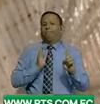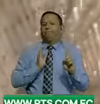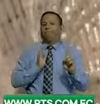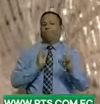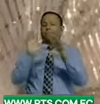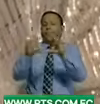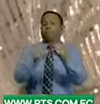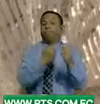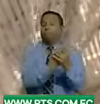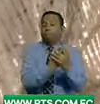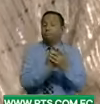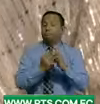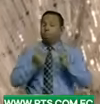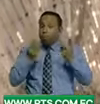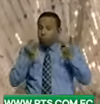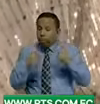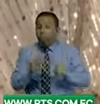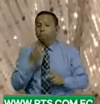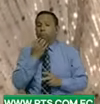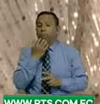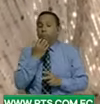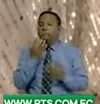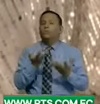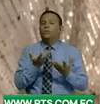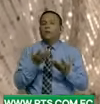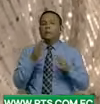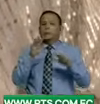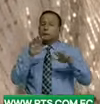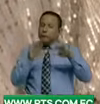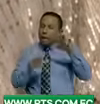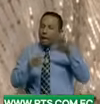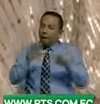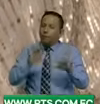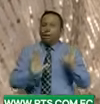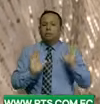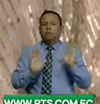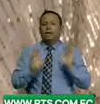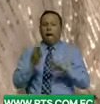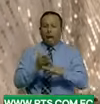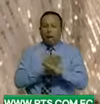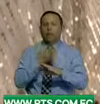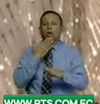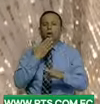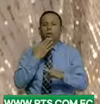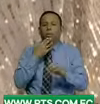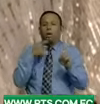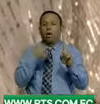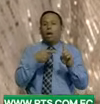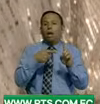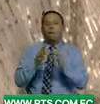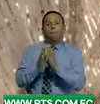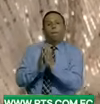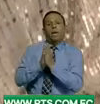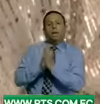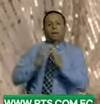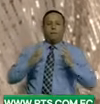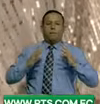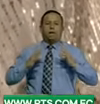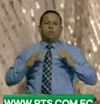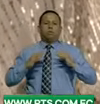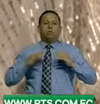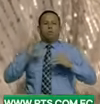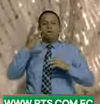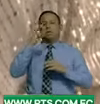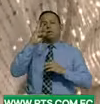preventiva. Tanto es así que ahí viene la otra posibilidad, la que ya se dio. Él pidió vacaciones por